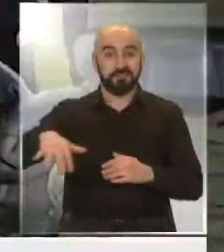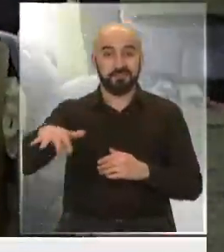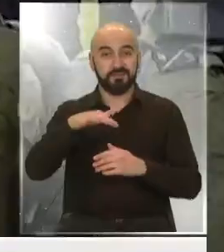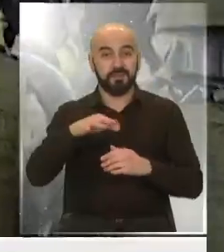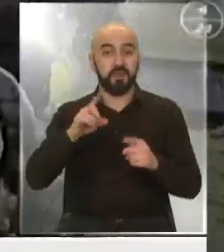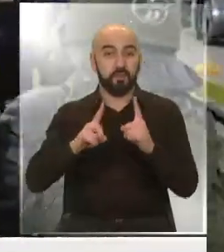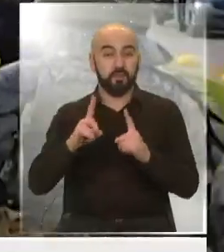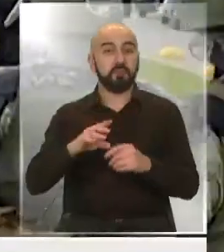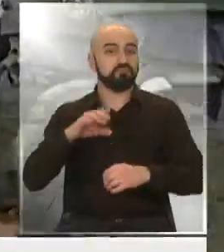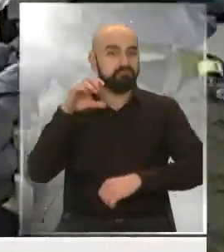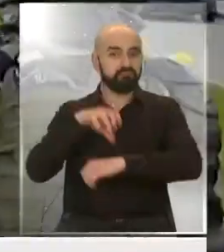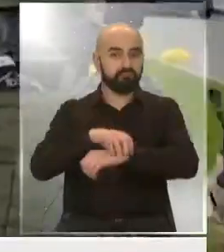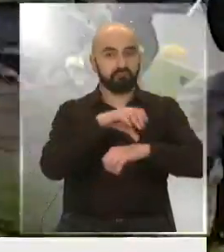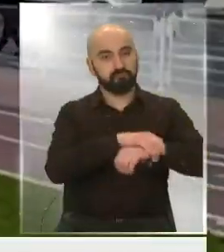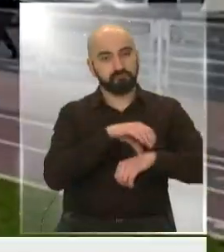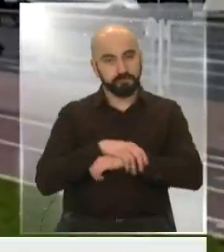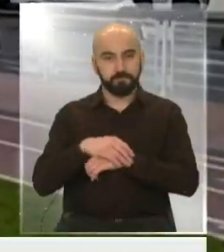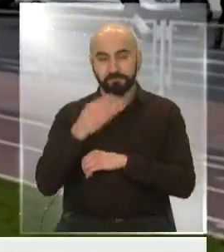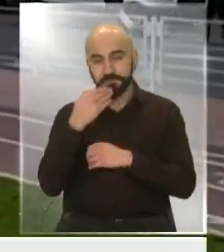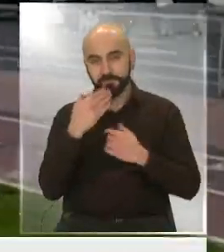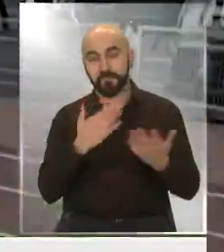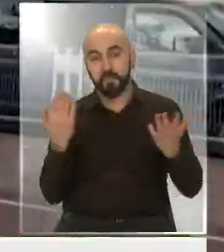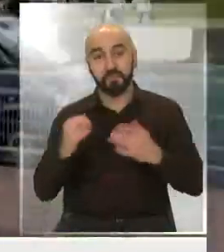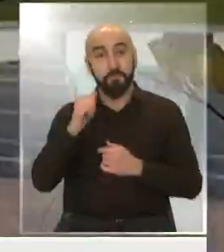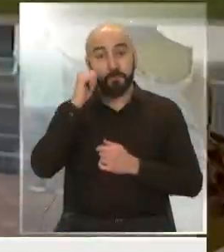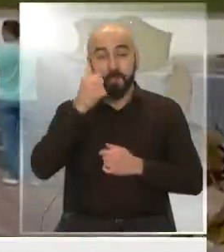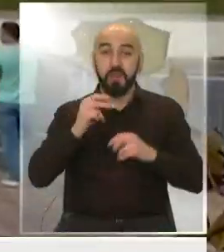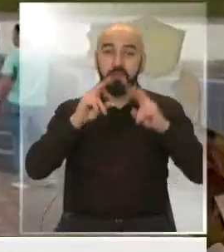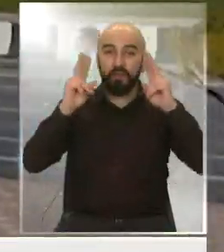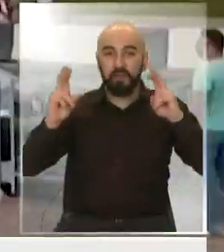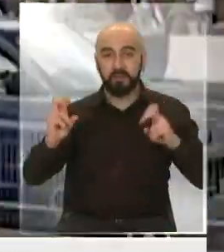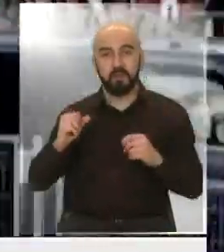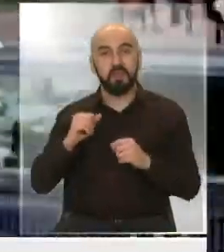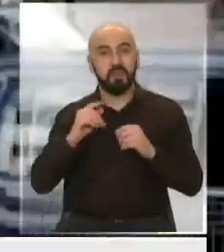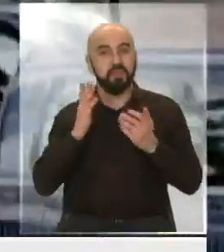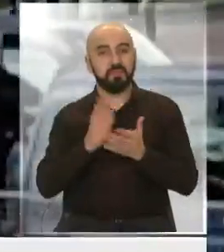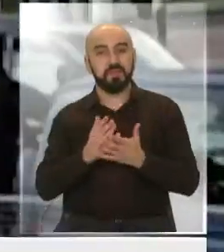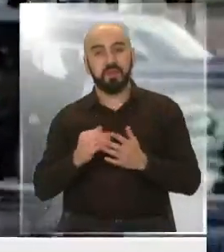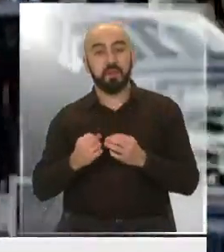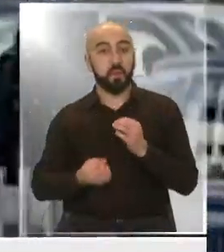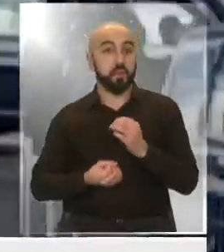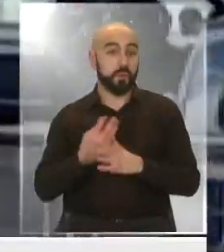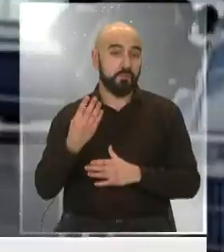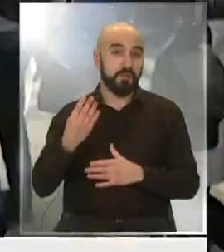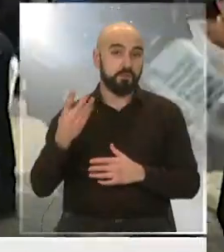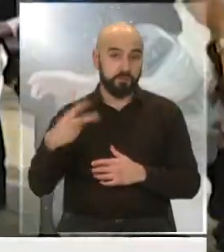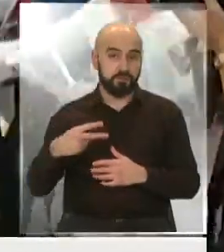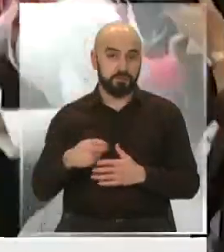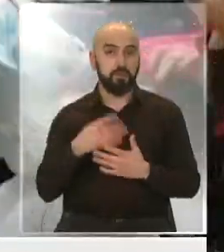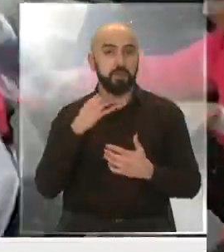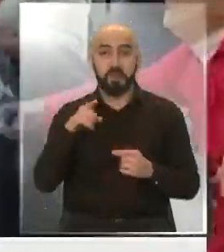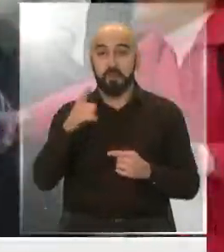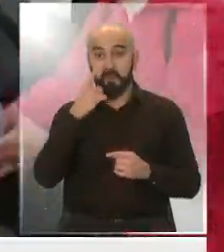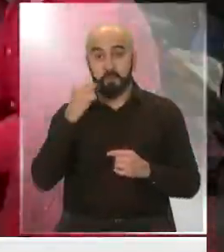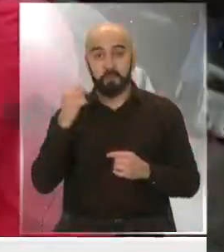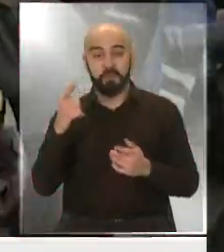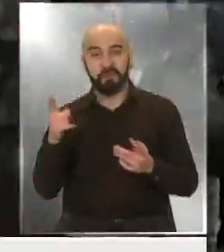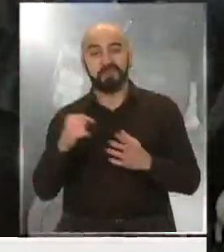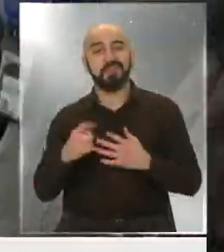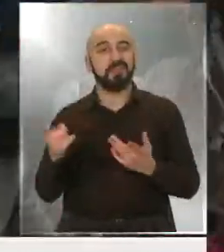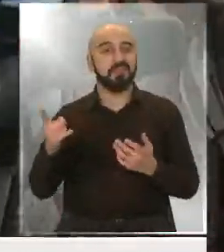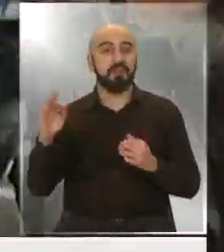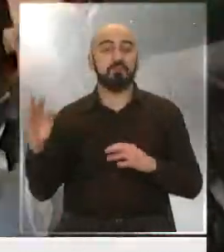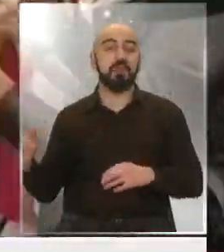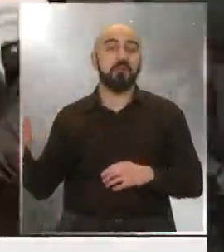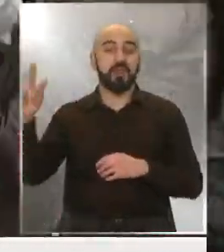detenidos. Y mañana debiéramos tener novedades porque Alexander Lukashenko va a viajar a Rusia para reunirse ¿con quién?